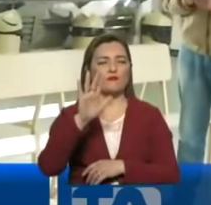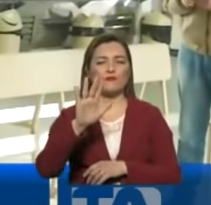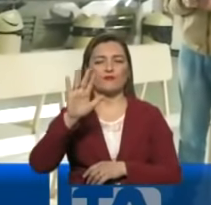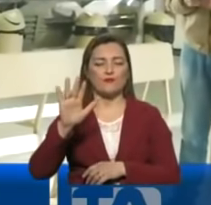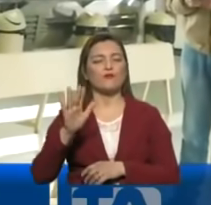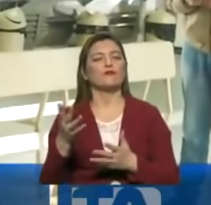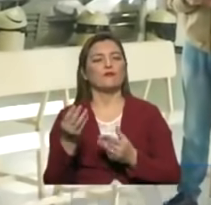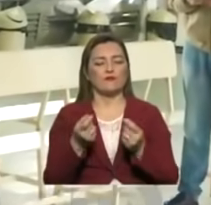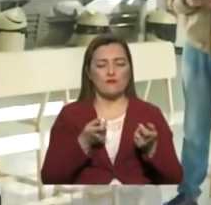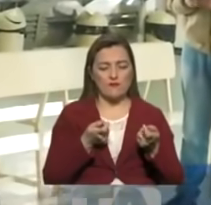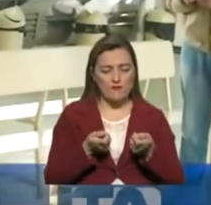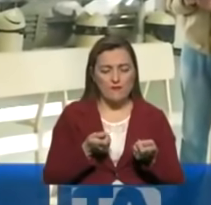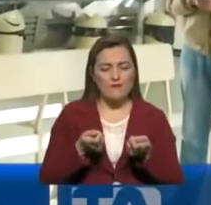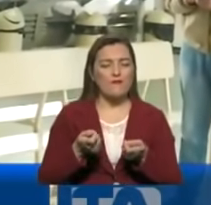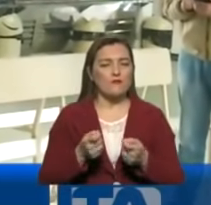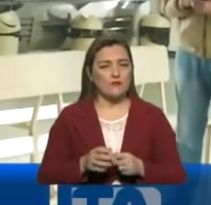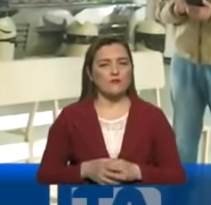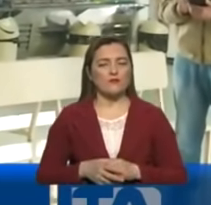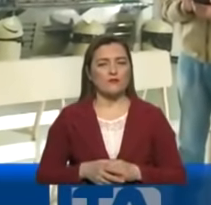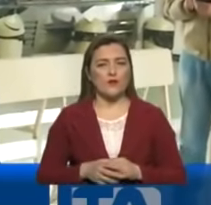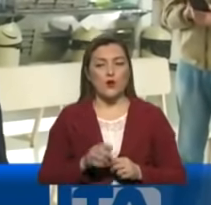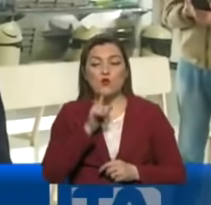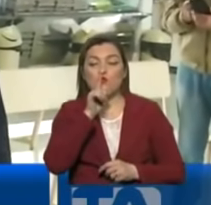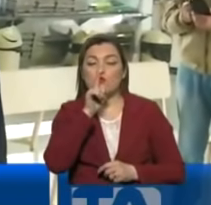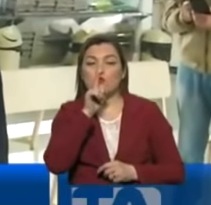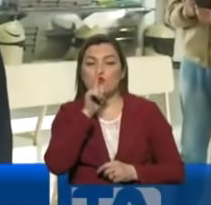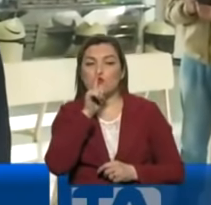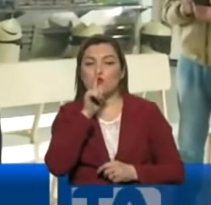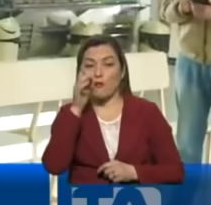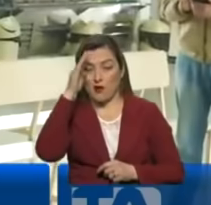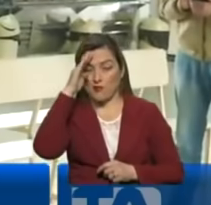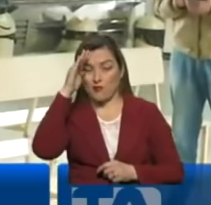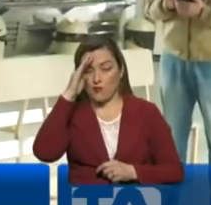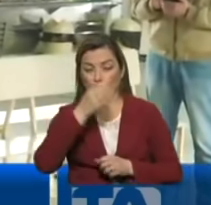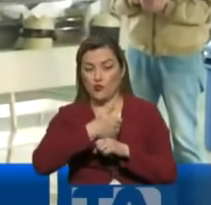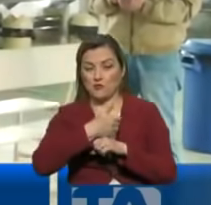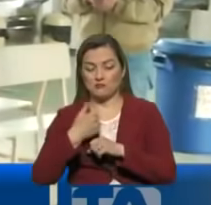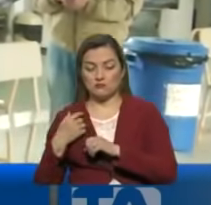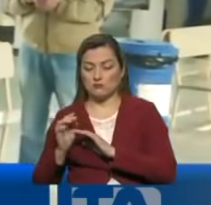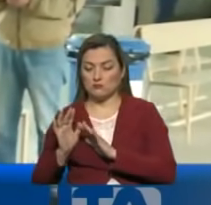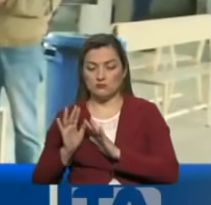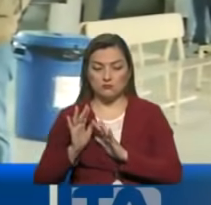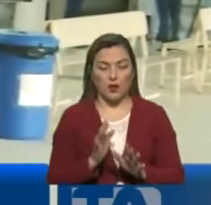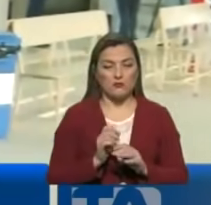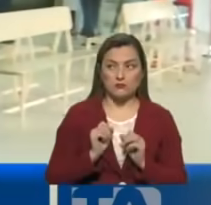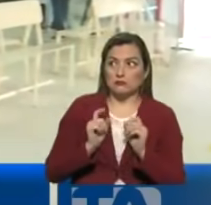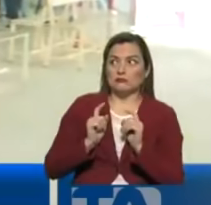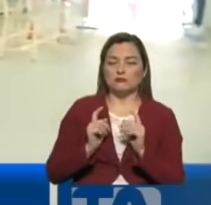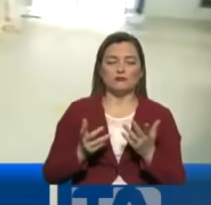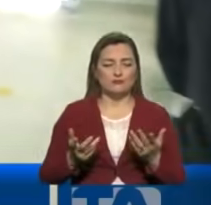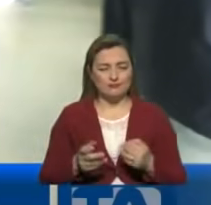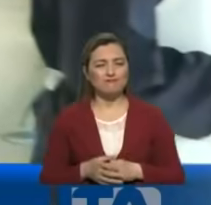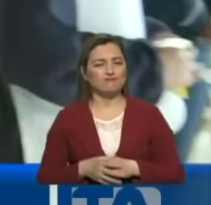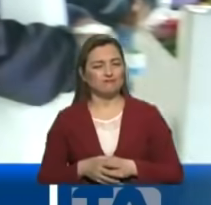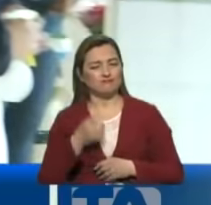van a realizar estos operativos a manera de sorpresa. Pues justamente lo que se busca es hacer que la gente aquí no esté prevenida, sino que